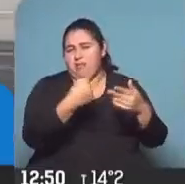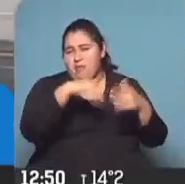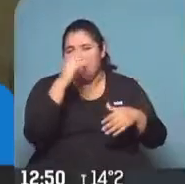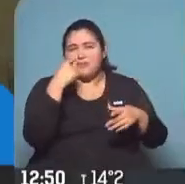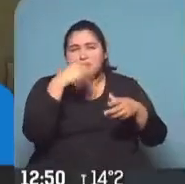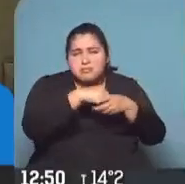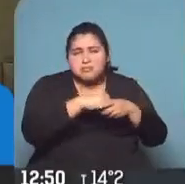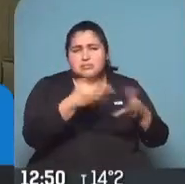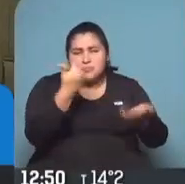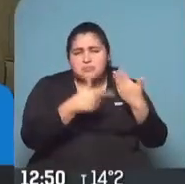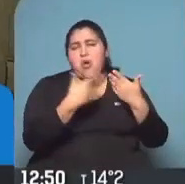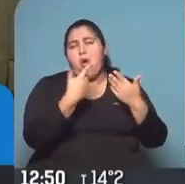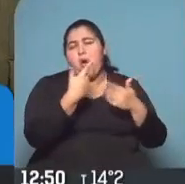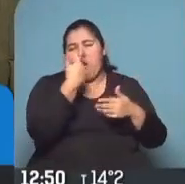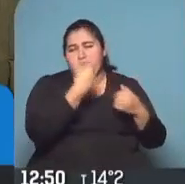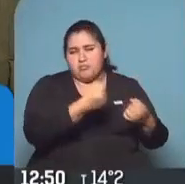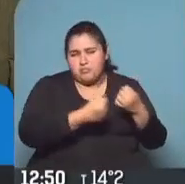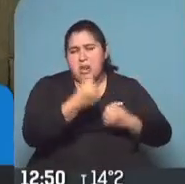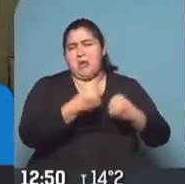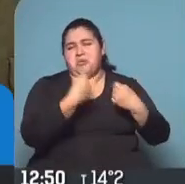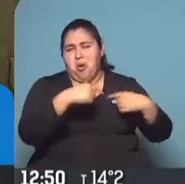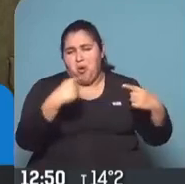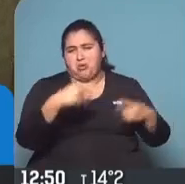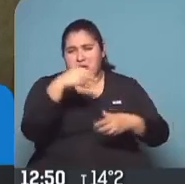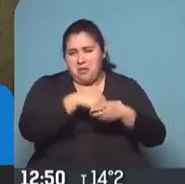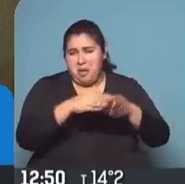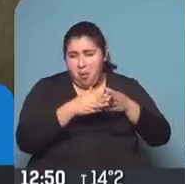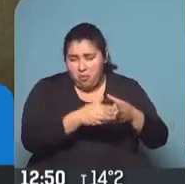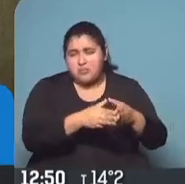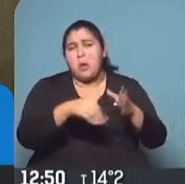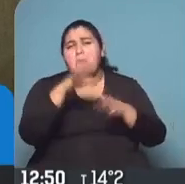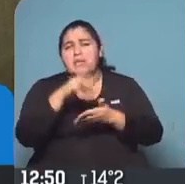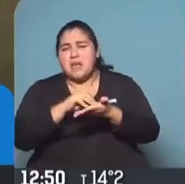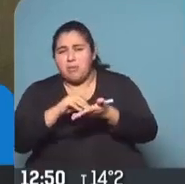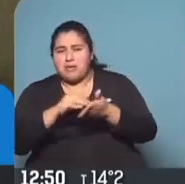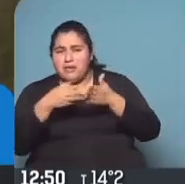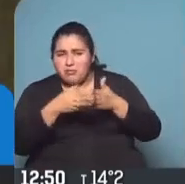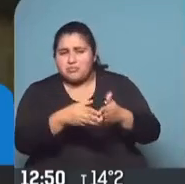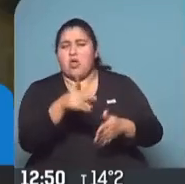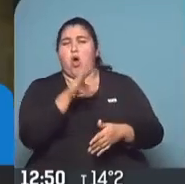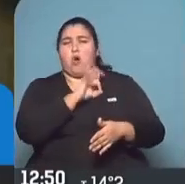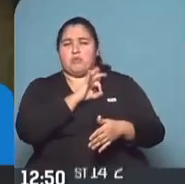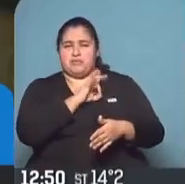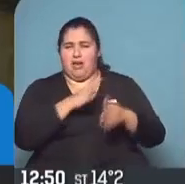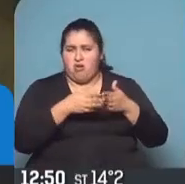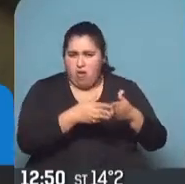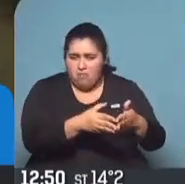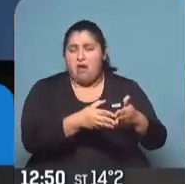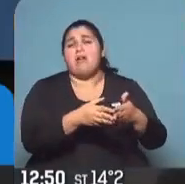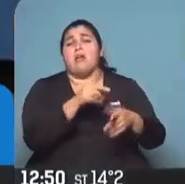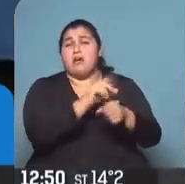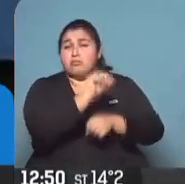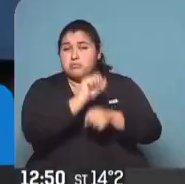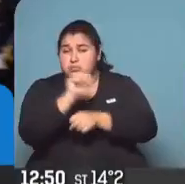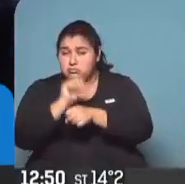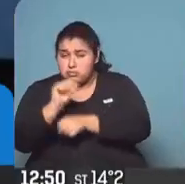del piloto de ultramar en el área máquina cuenta naval en el área administración y comunitario naval a la vez sus egresados obtienen